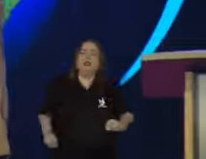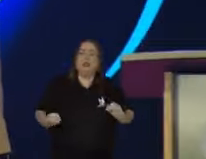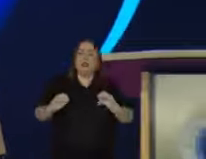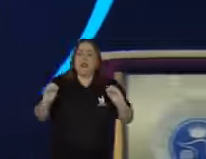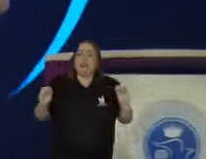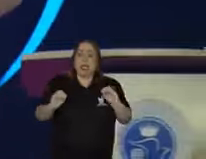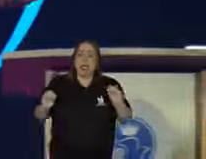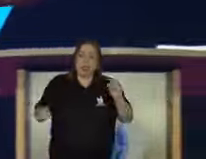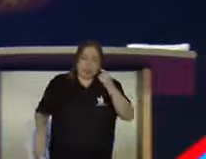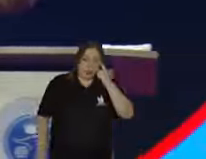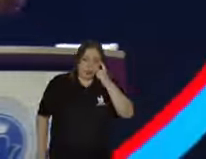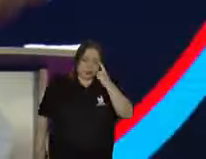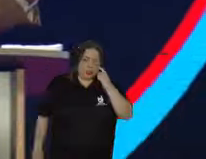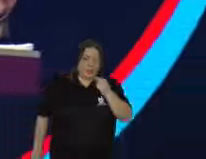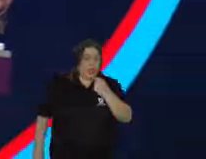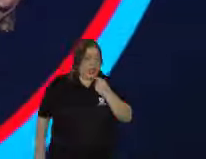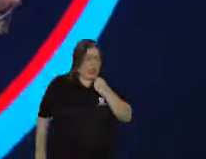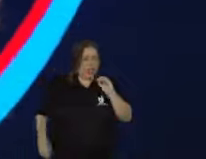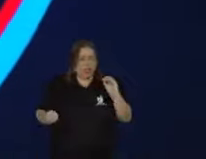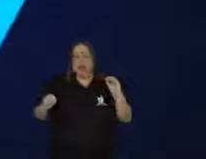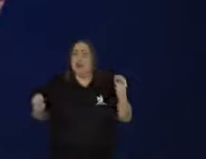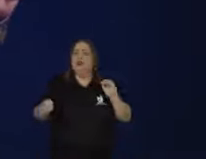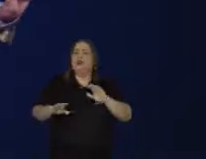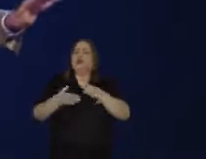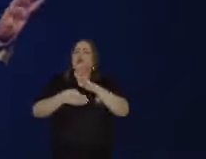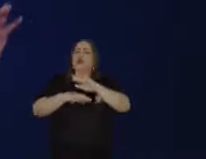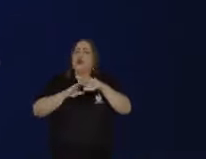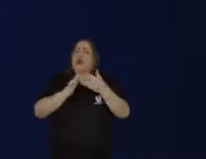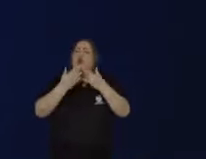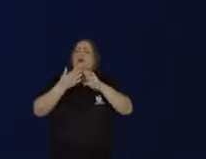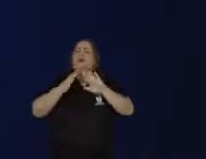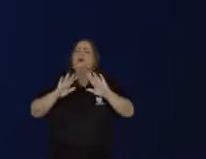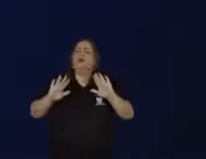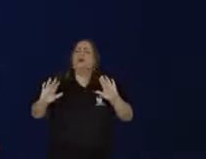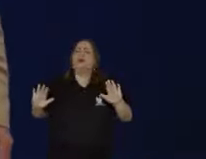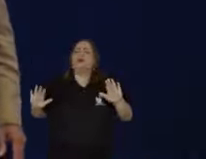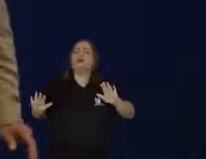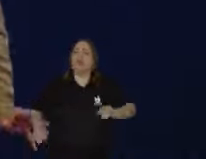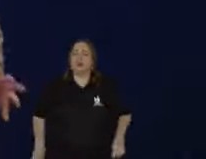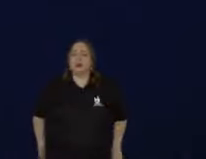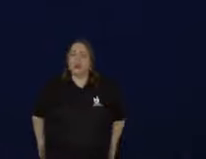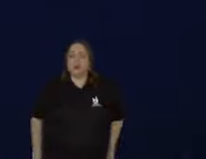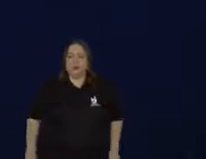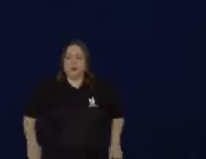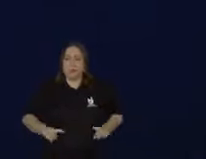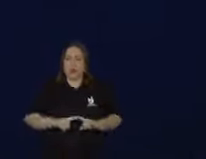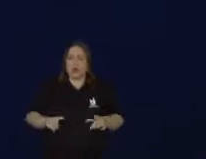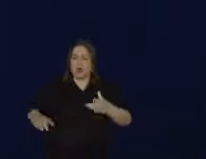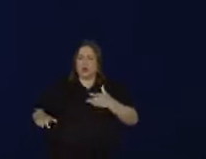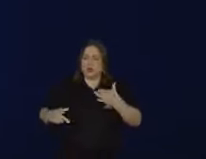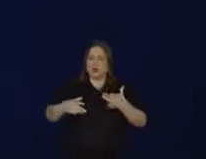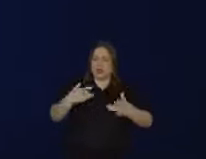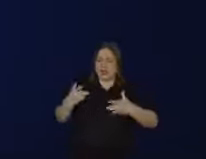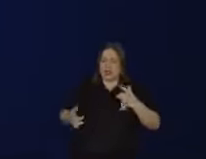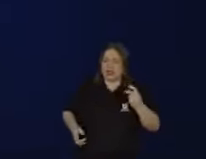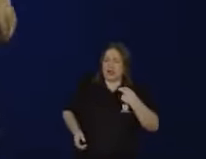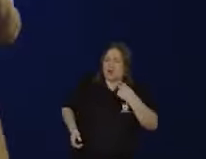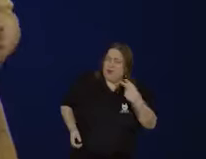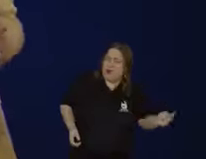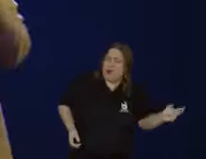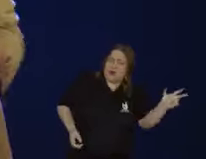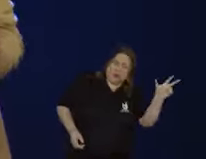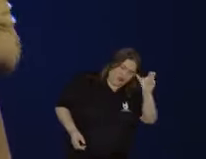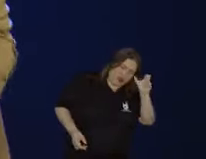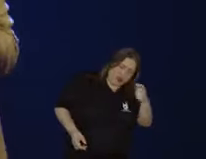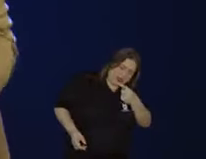había ningún anuncio, no había nada, todo estaba bien tranquilo. Pero yo sentí la misma voz del infierno diciendo,